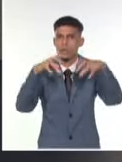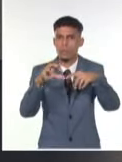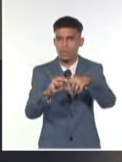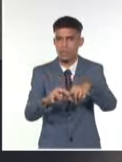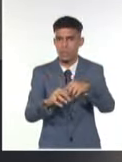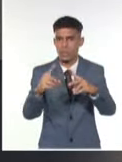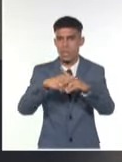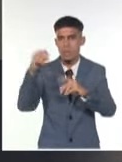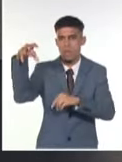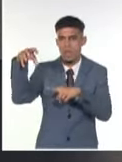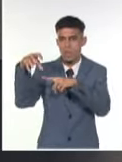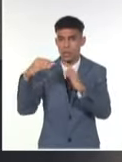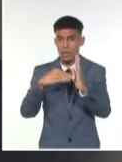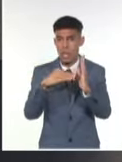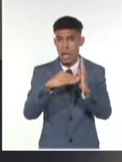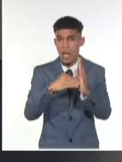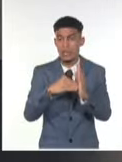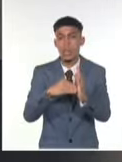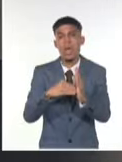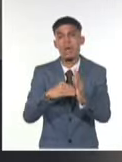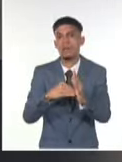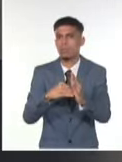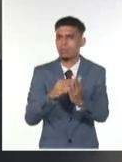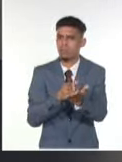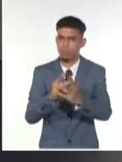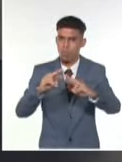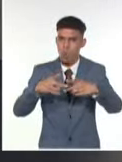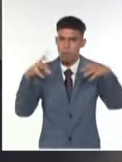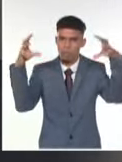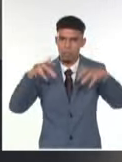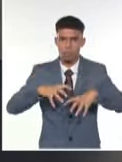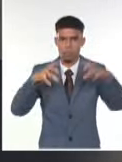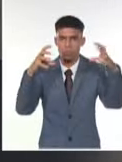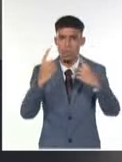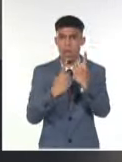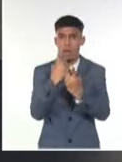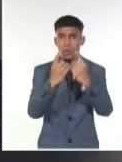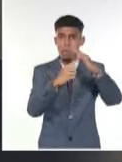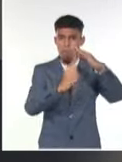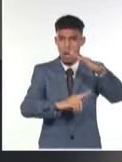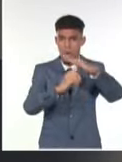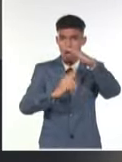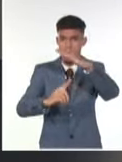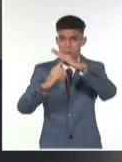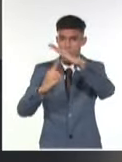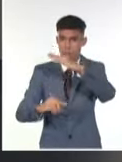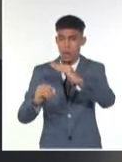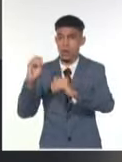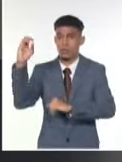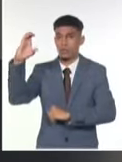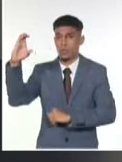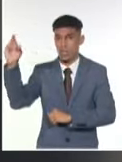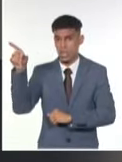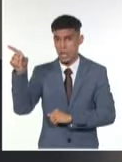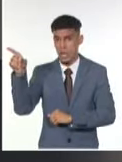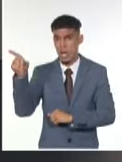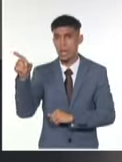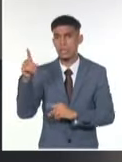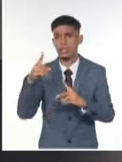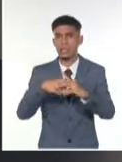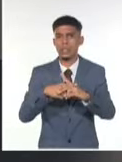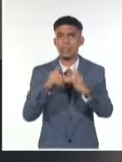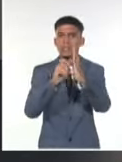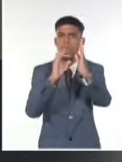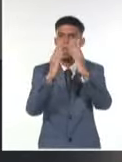se incrementan los nublados en todo el archipiélago cubano. Algunos chubascos, lluvias y tormentas eléctricas en la región occidental, zonas del interior y sur de la